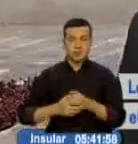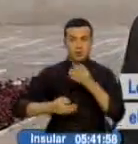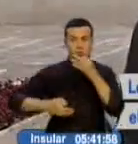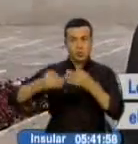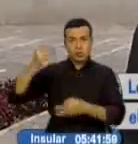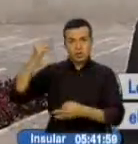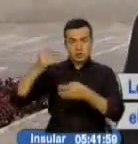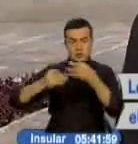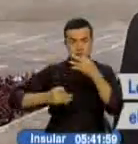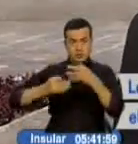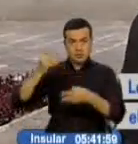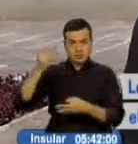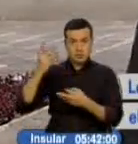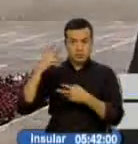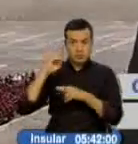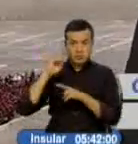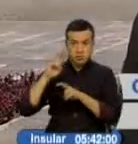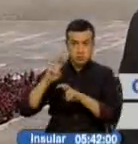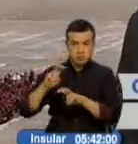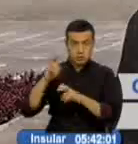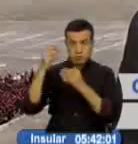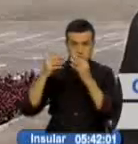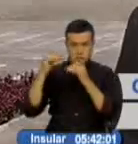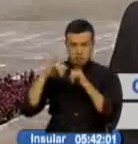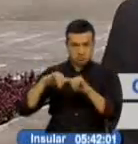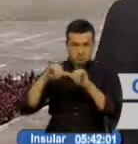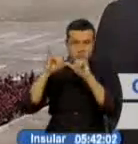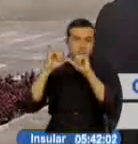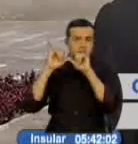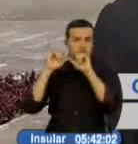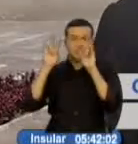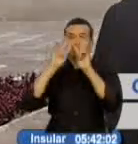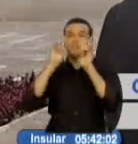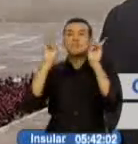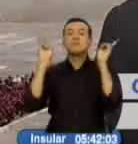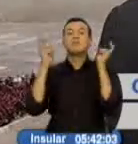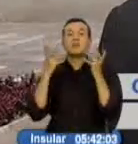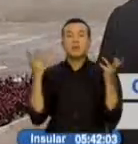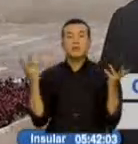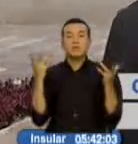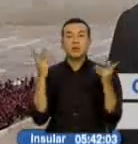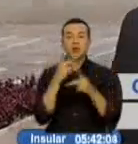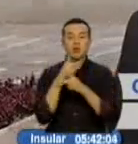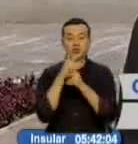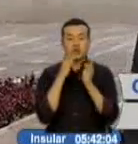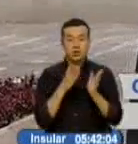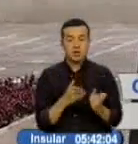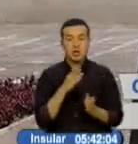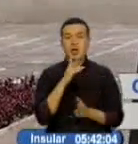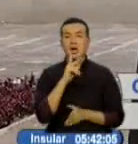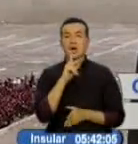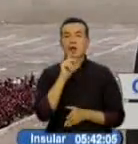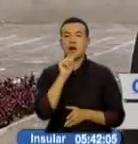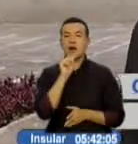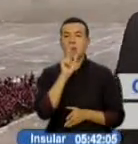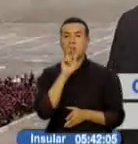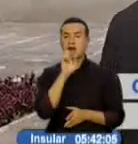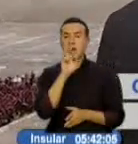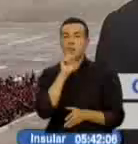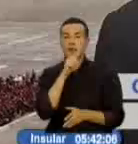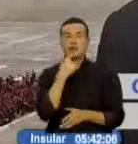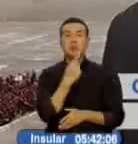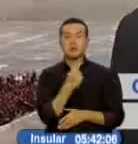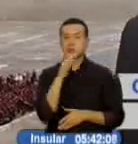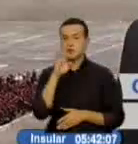tiene implementado, la investigación que se sigue por el caso de la concejala Karen Sánchez, se ha implicado al